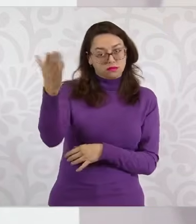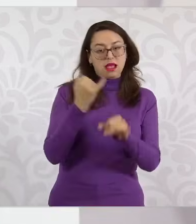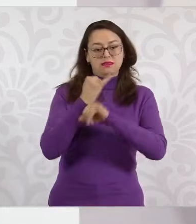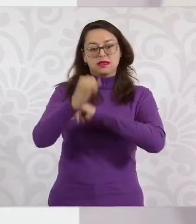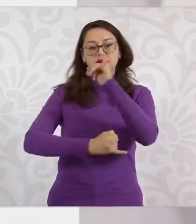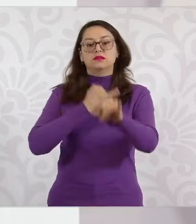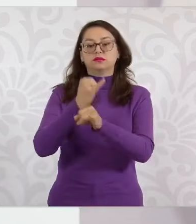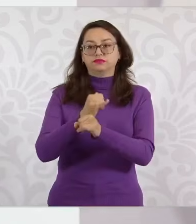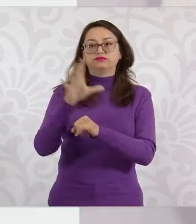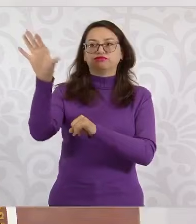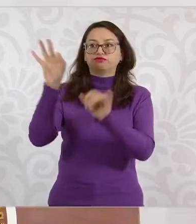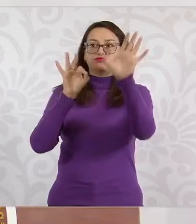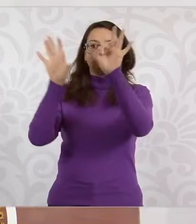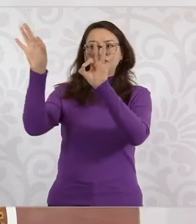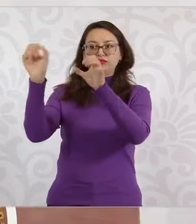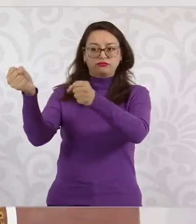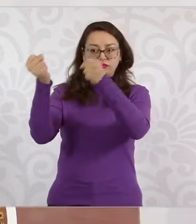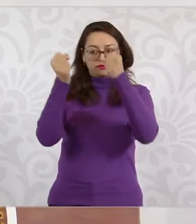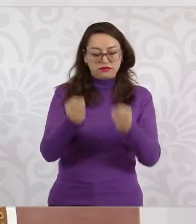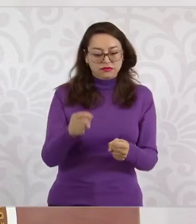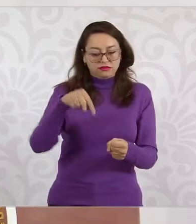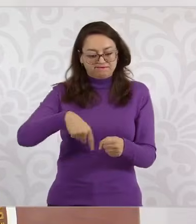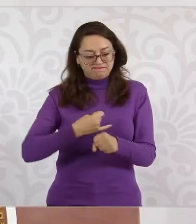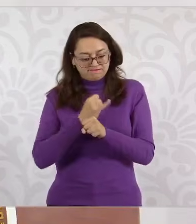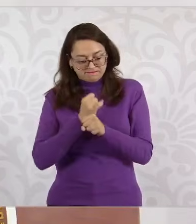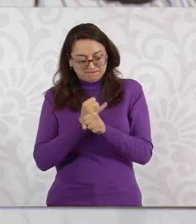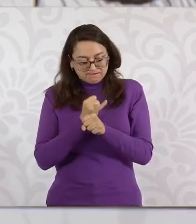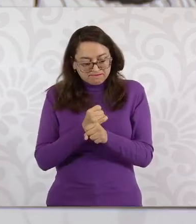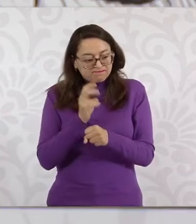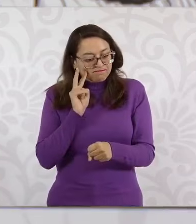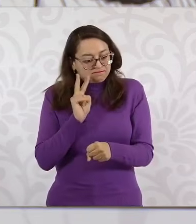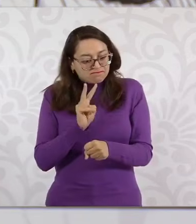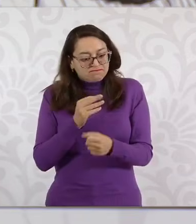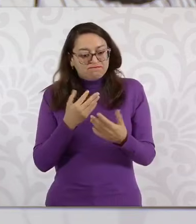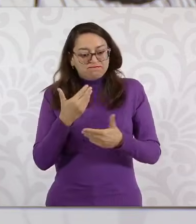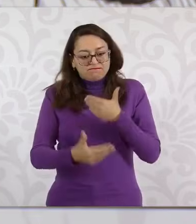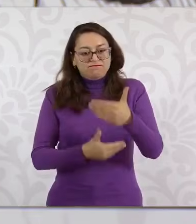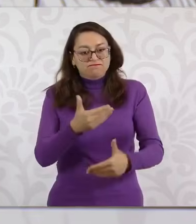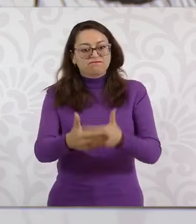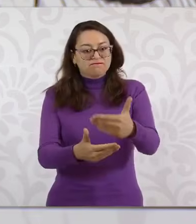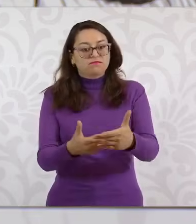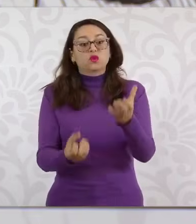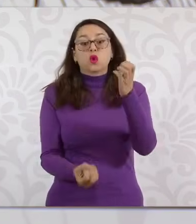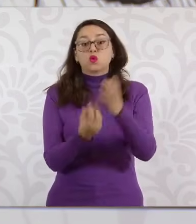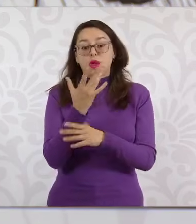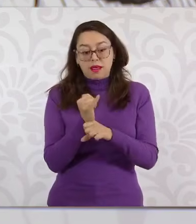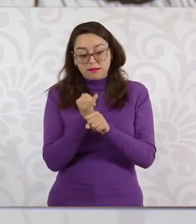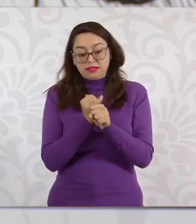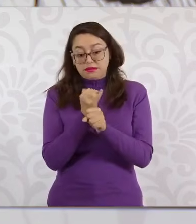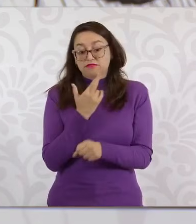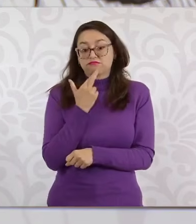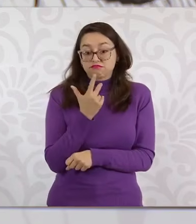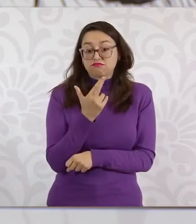que recomienden Naciones Unidas para que puedan dar certeza, digamos, de que este nuevo esquema de investigación que